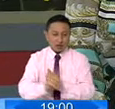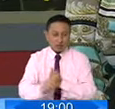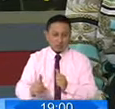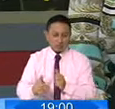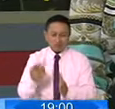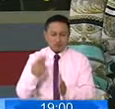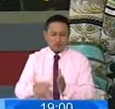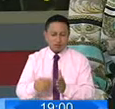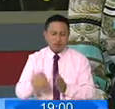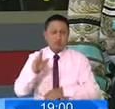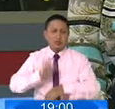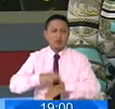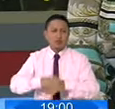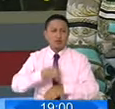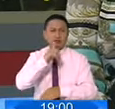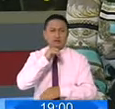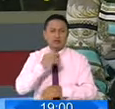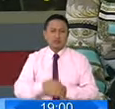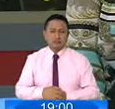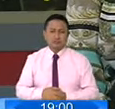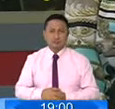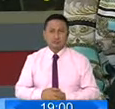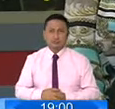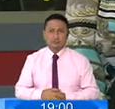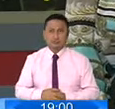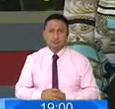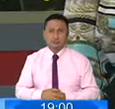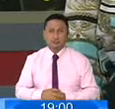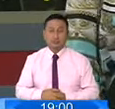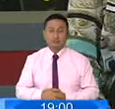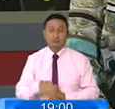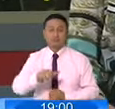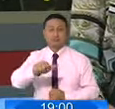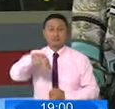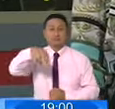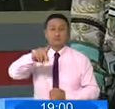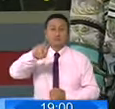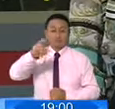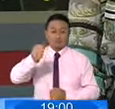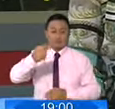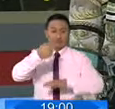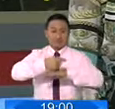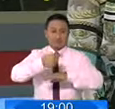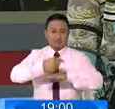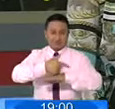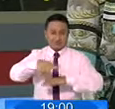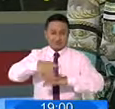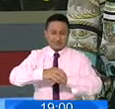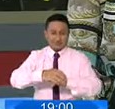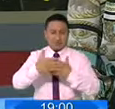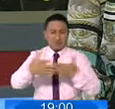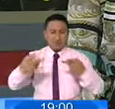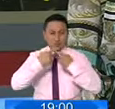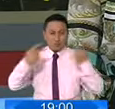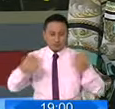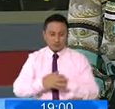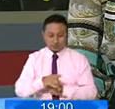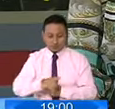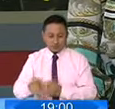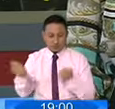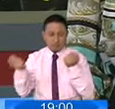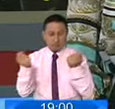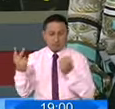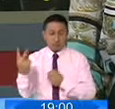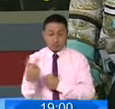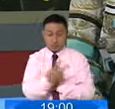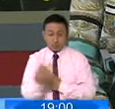los responsables de las bajas económicas. Andrés Michelena, gerente de los medios públicos, aseguró que el manejo que se les ha dado a los medios